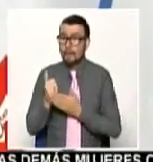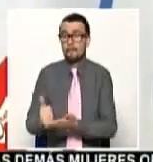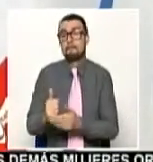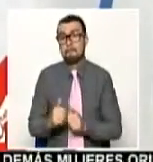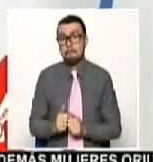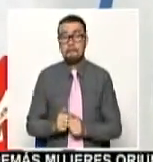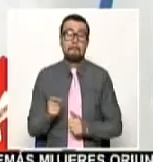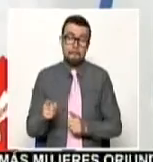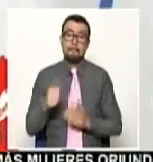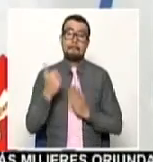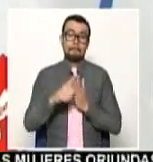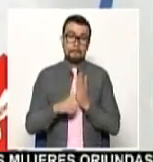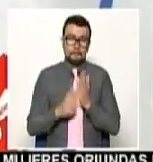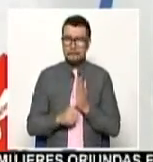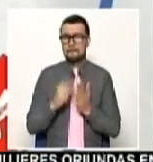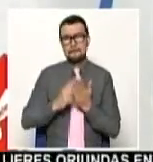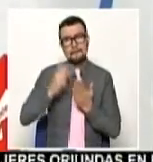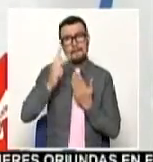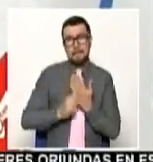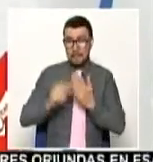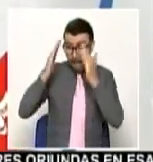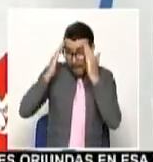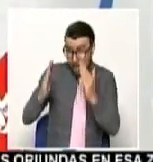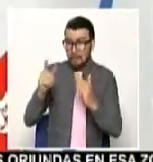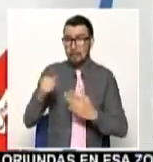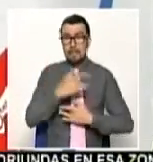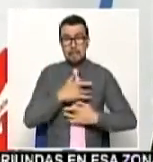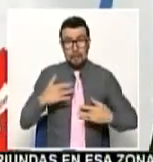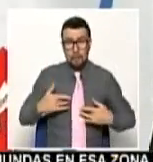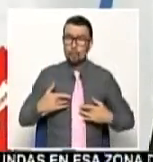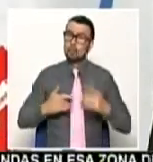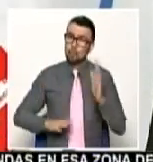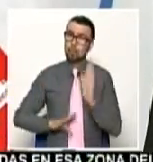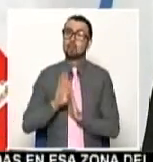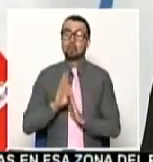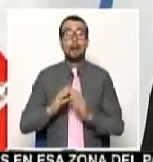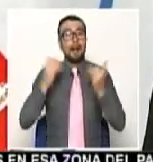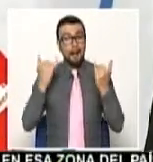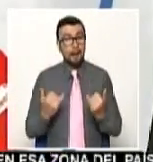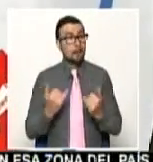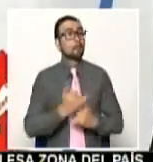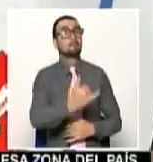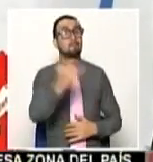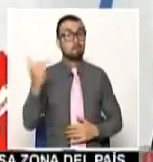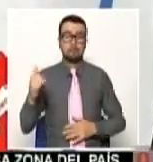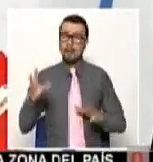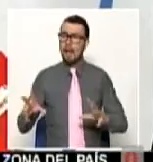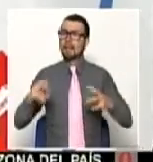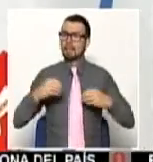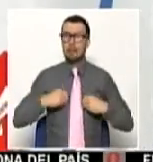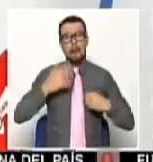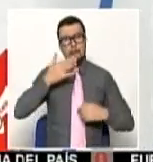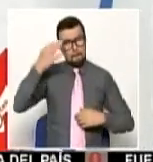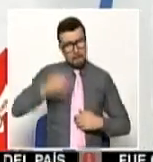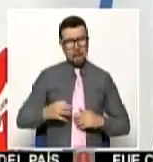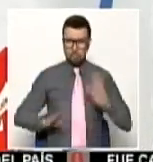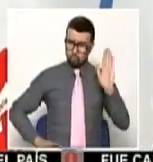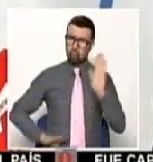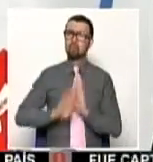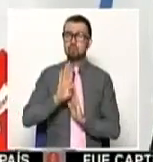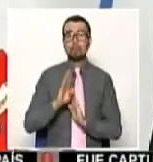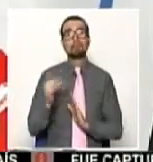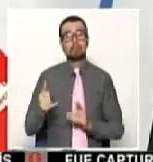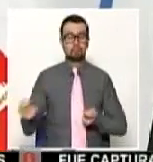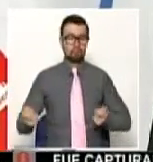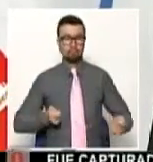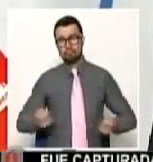sido un programa, el Plan Permanente de Atención al Usuario en Salud, que ha sido muy exitoso y hoy nos reconocen como unos verdaderos garantes en materia de